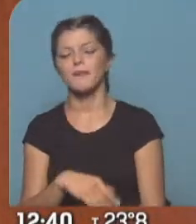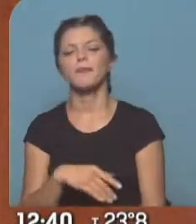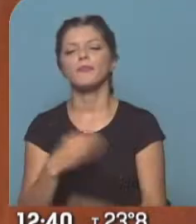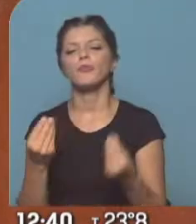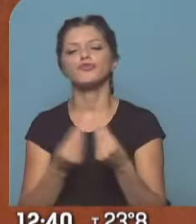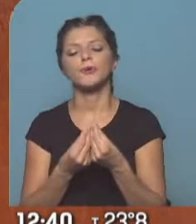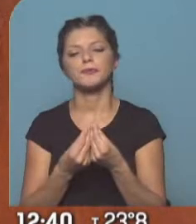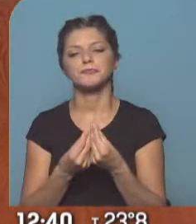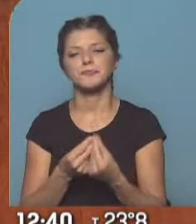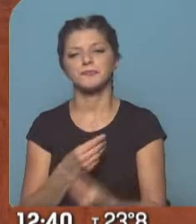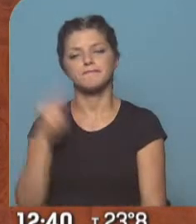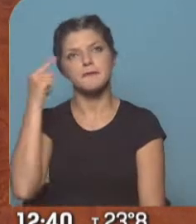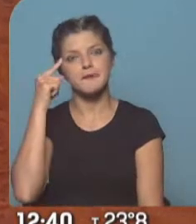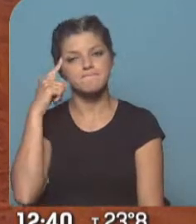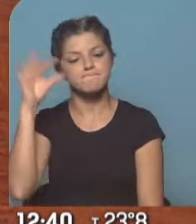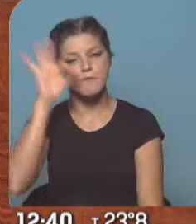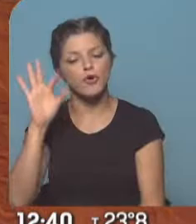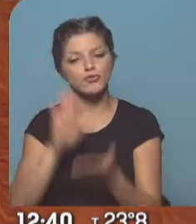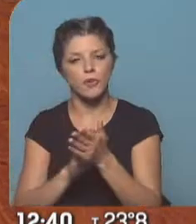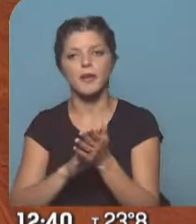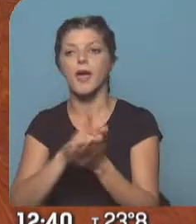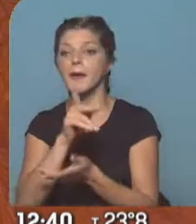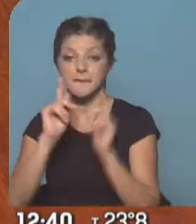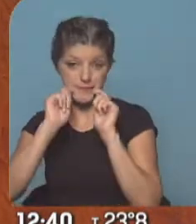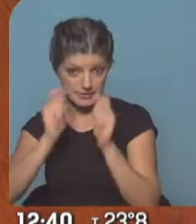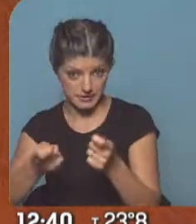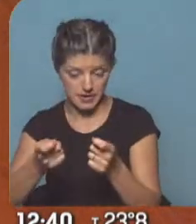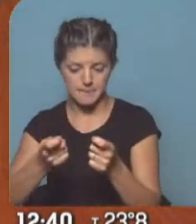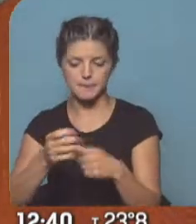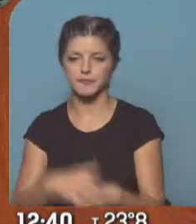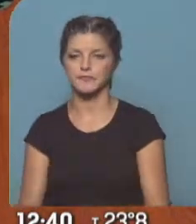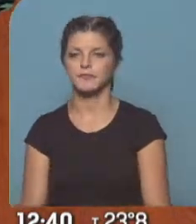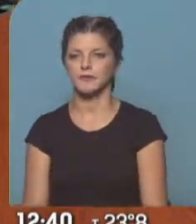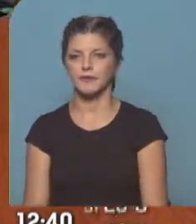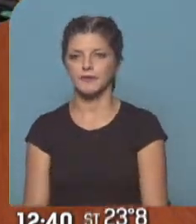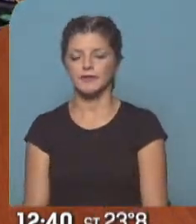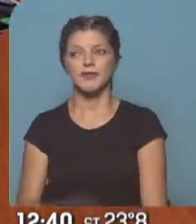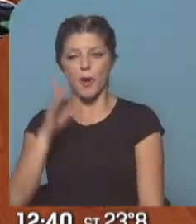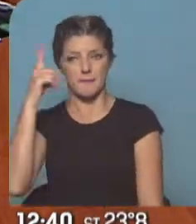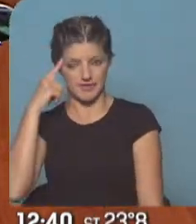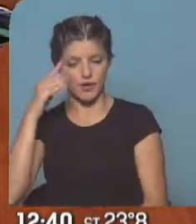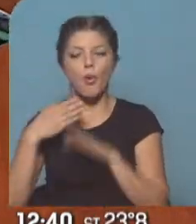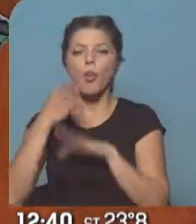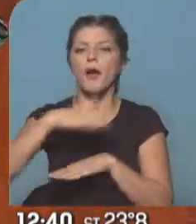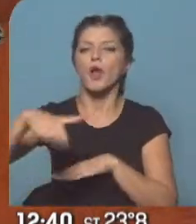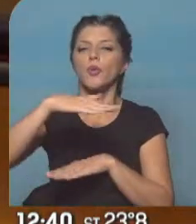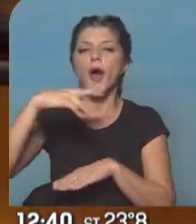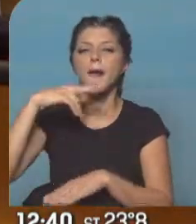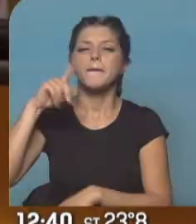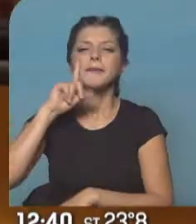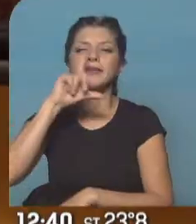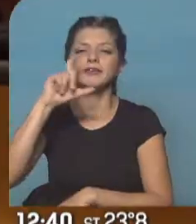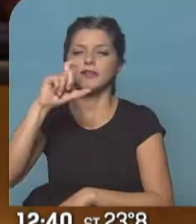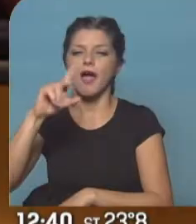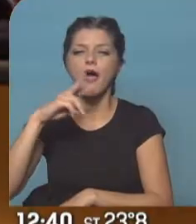ver con esta visita del Papa, sobre todo porque se espera mucho de lo que va a ser su paso por Villavicencio. Se espera mucho